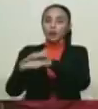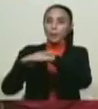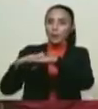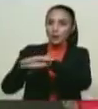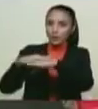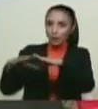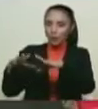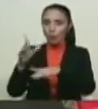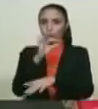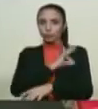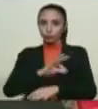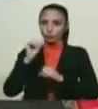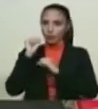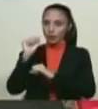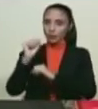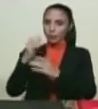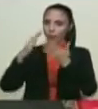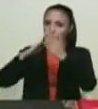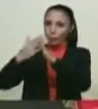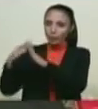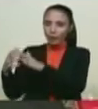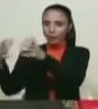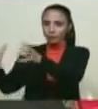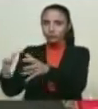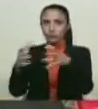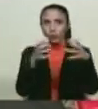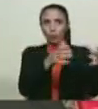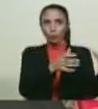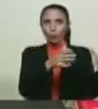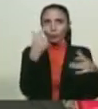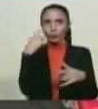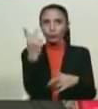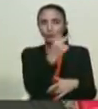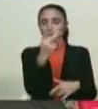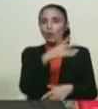Comuna. Dos brazos de la revolución.